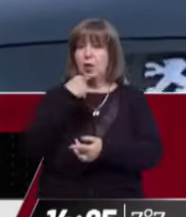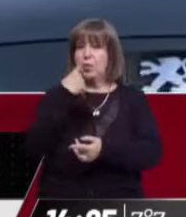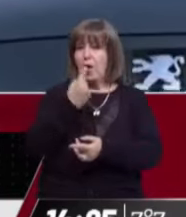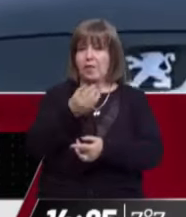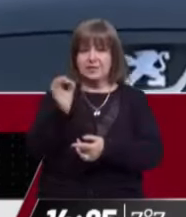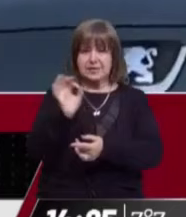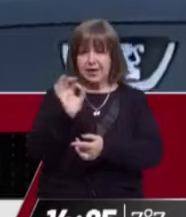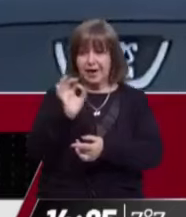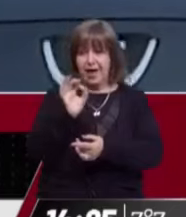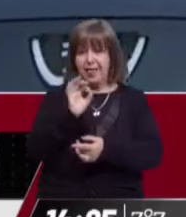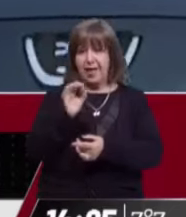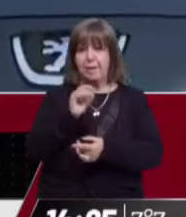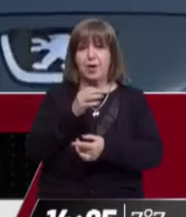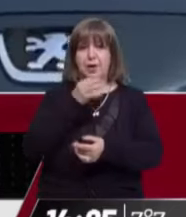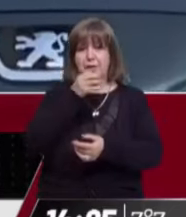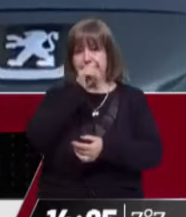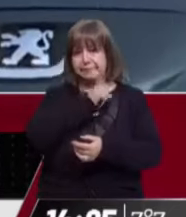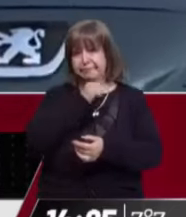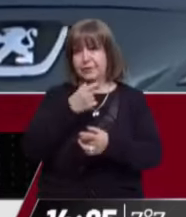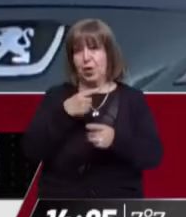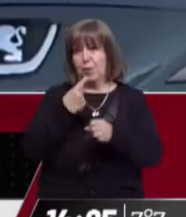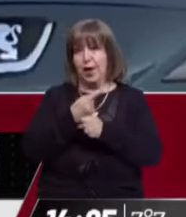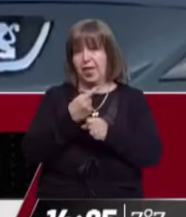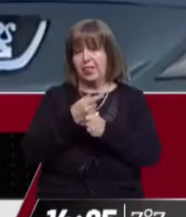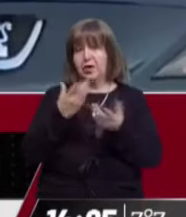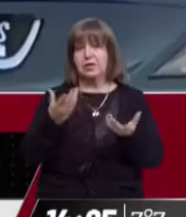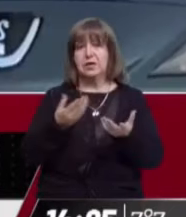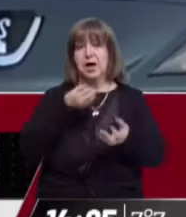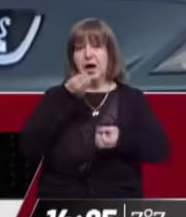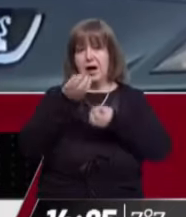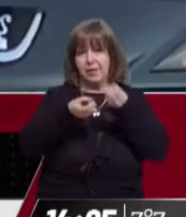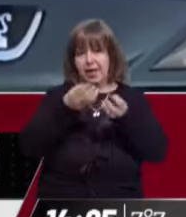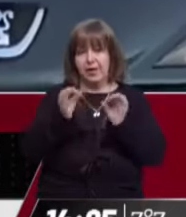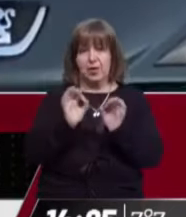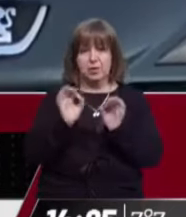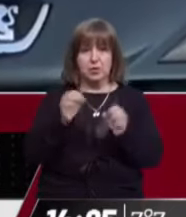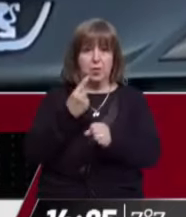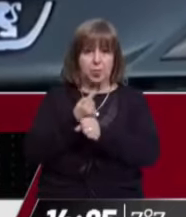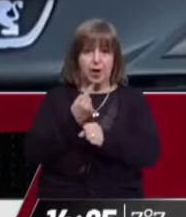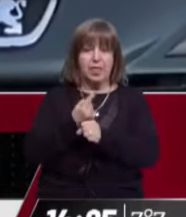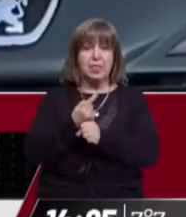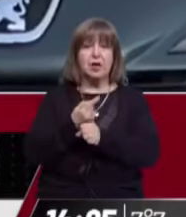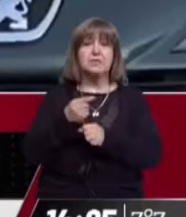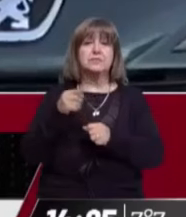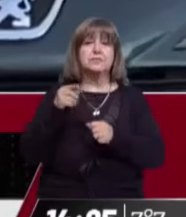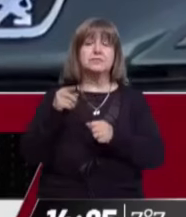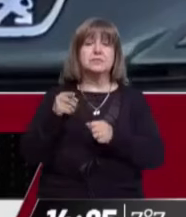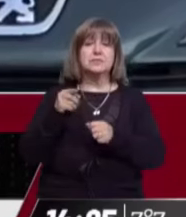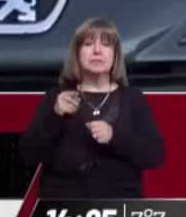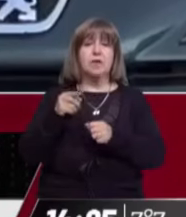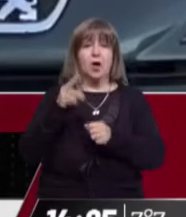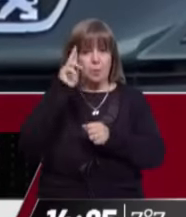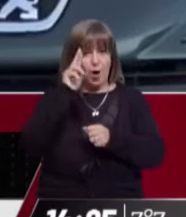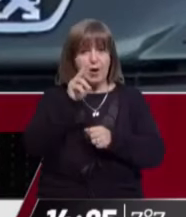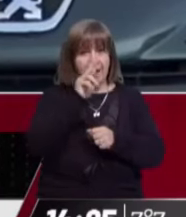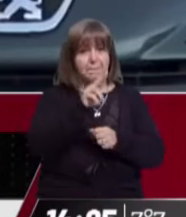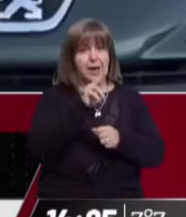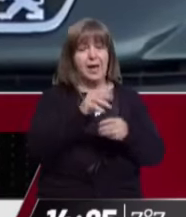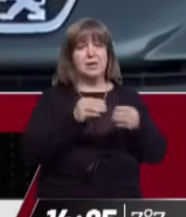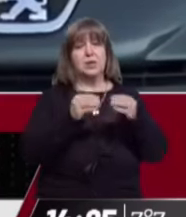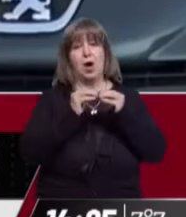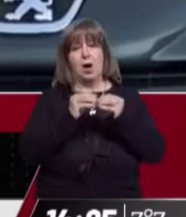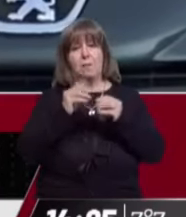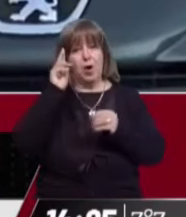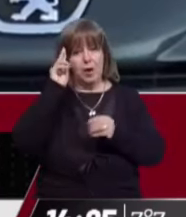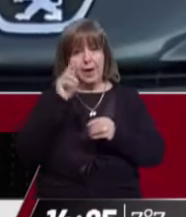por respeto a la investigación, por respeto a la querella y por respeto a la denunciante. Pero por